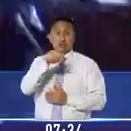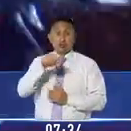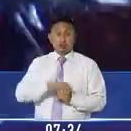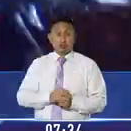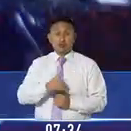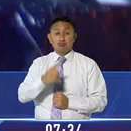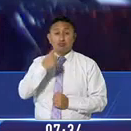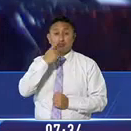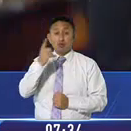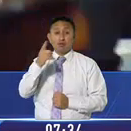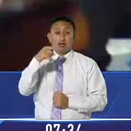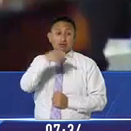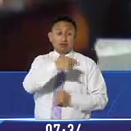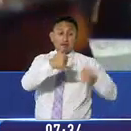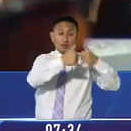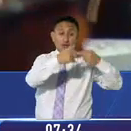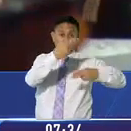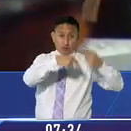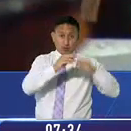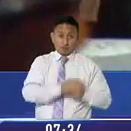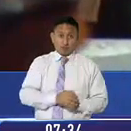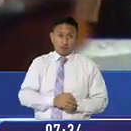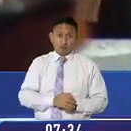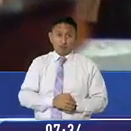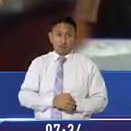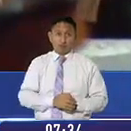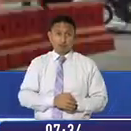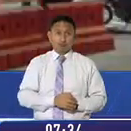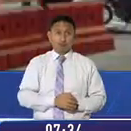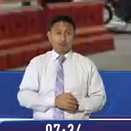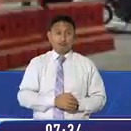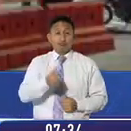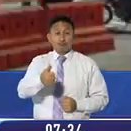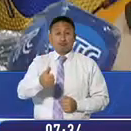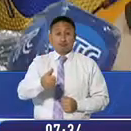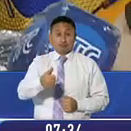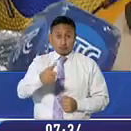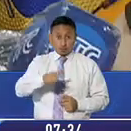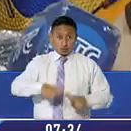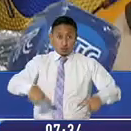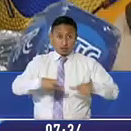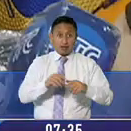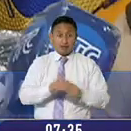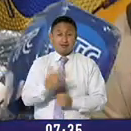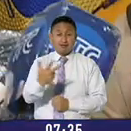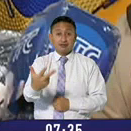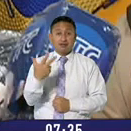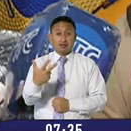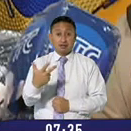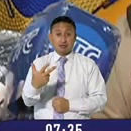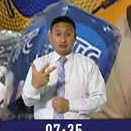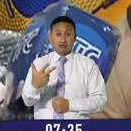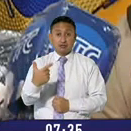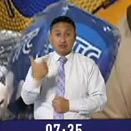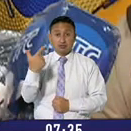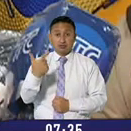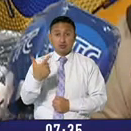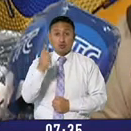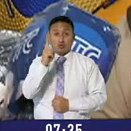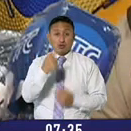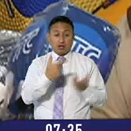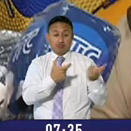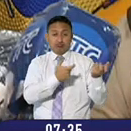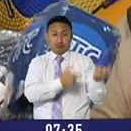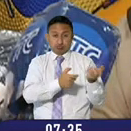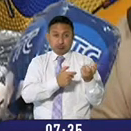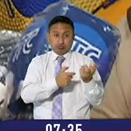centro comercial de Guayaquil. Y encuentran en el mismo lugar tres armas de fuego. Una subametralladora, marca